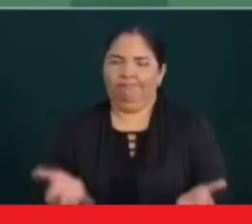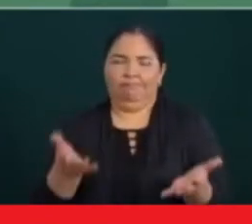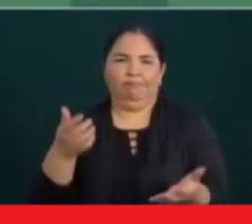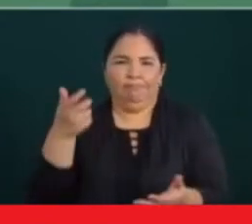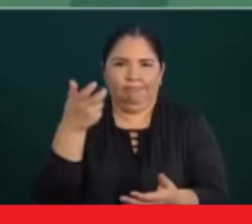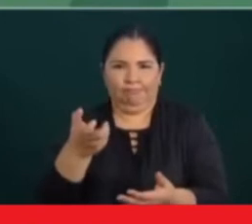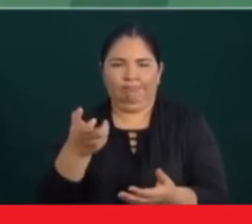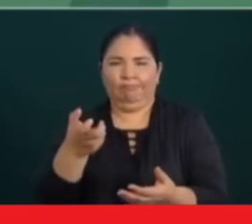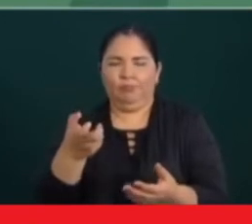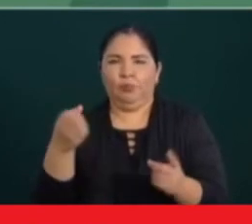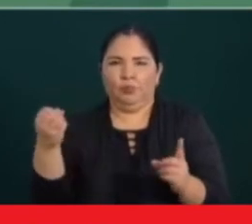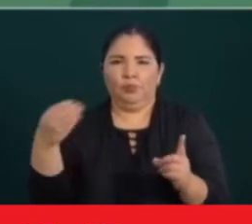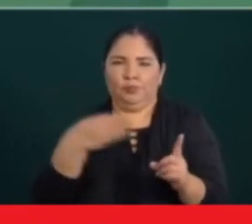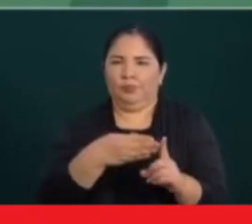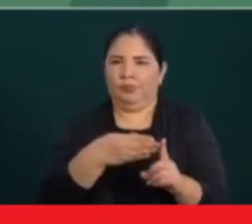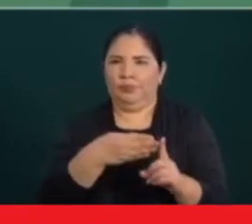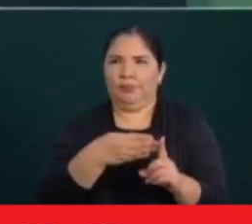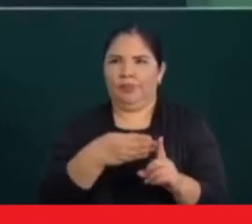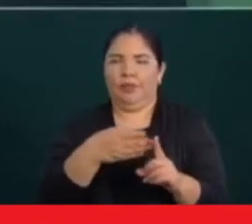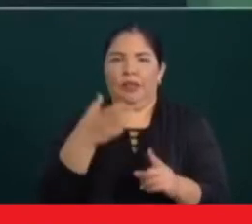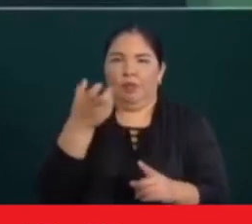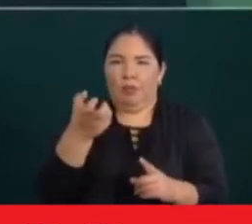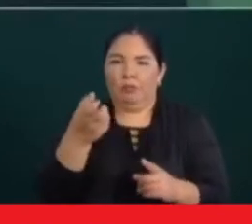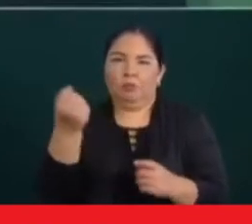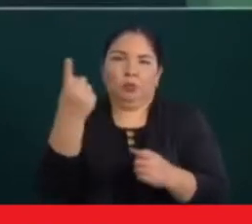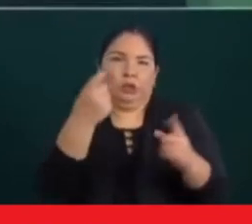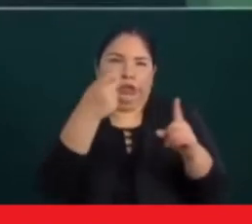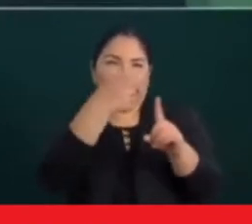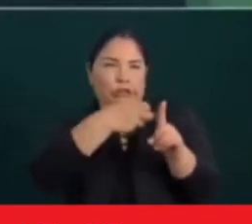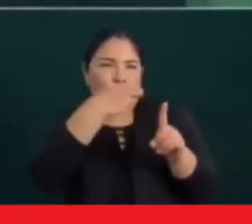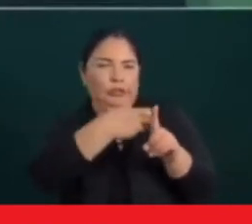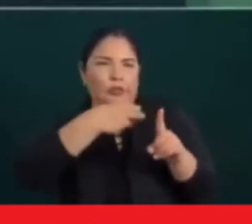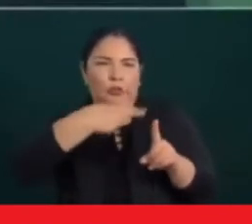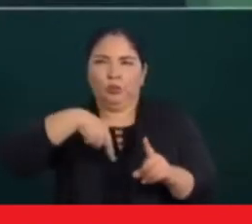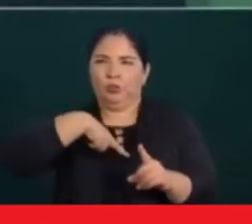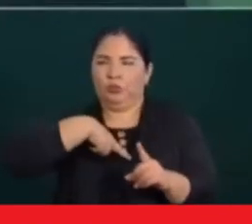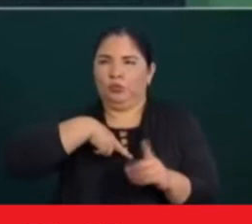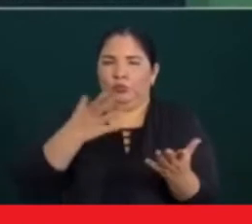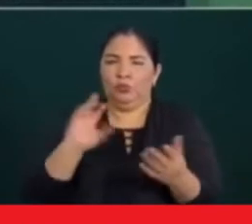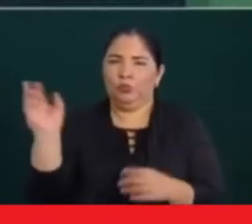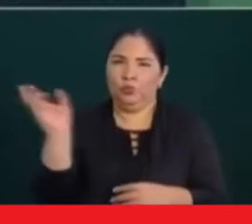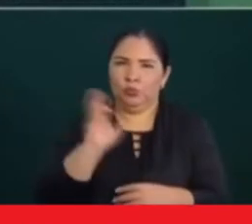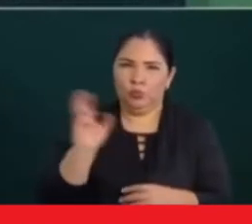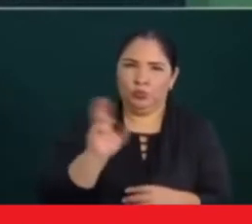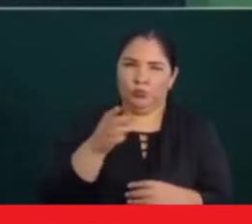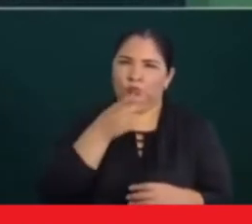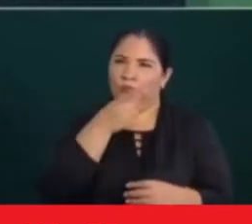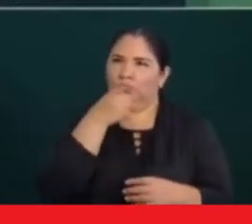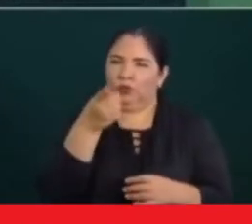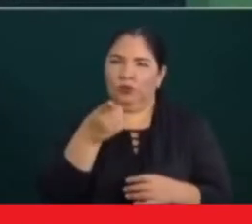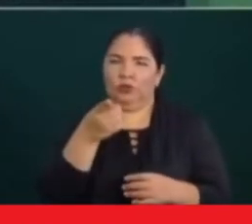ese propósito. Por eso nos criticaron también mucho cuando se dio la